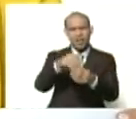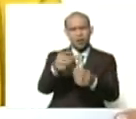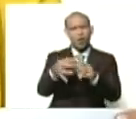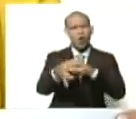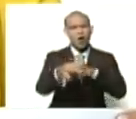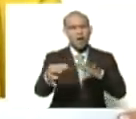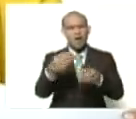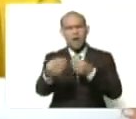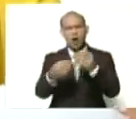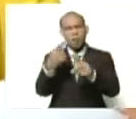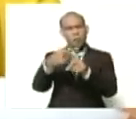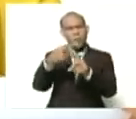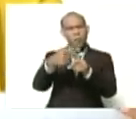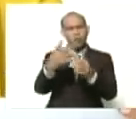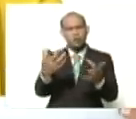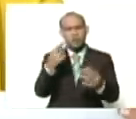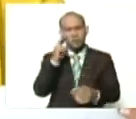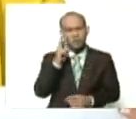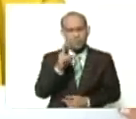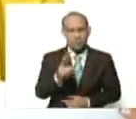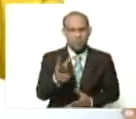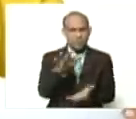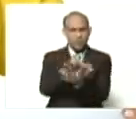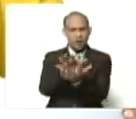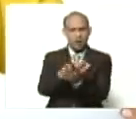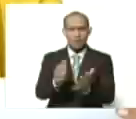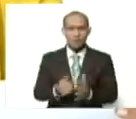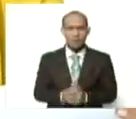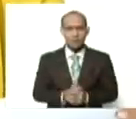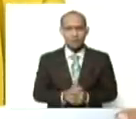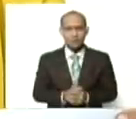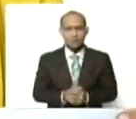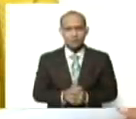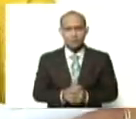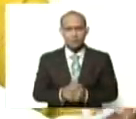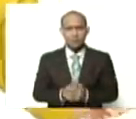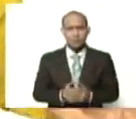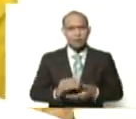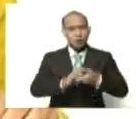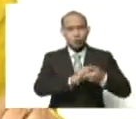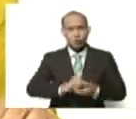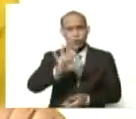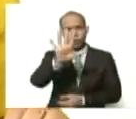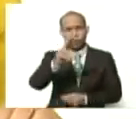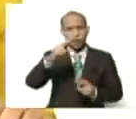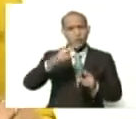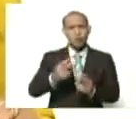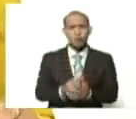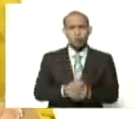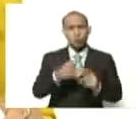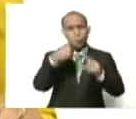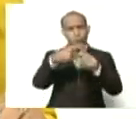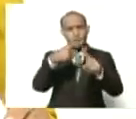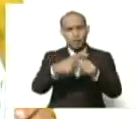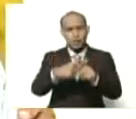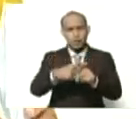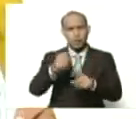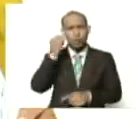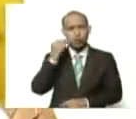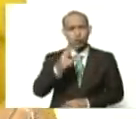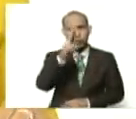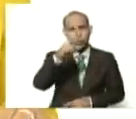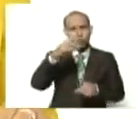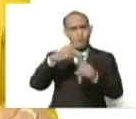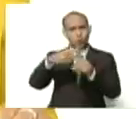impacto de estos números que están apareciendo en el estado de Nueva Esparta. En Trujillo, 5 casos y en Sucre, 2 casos. Hay un